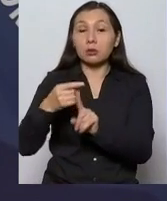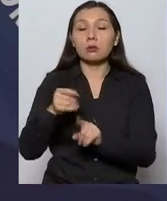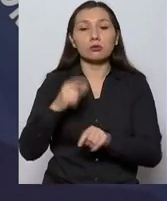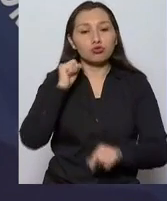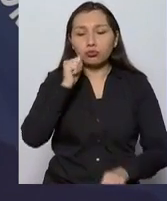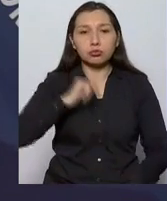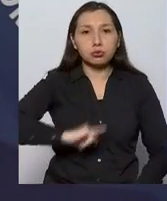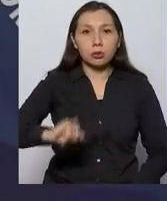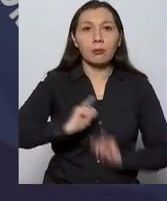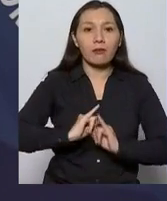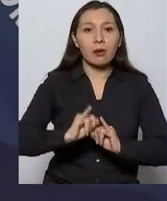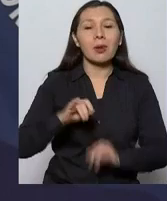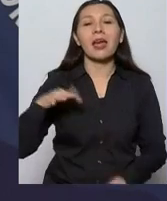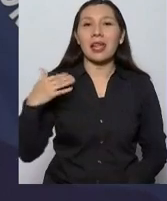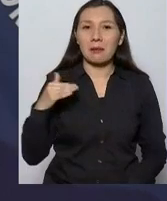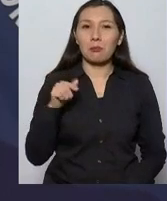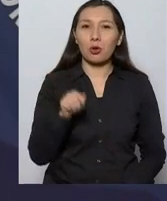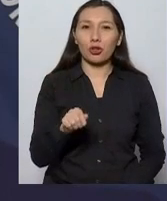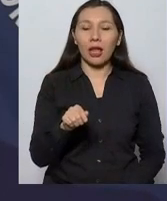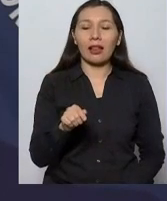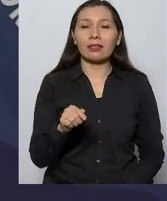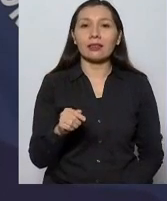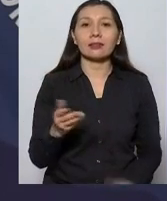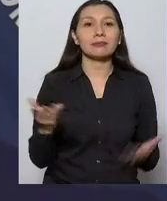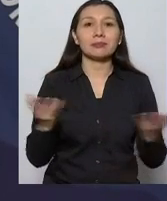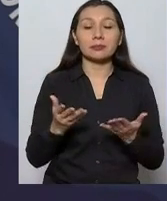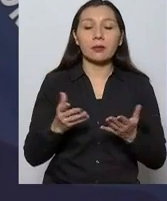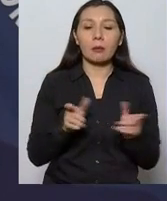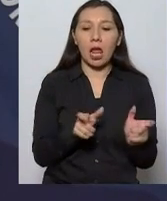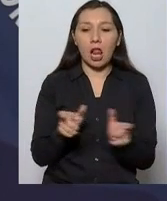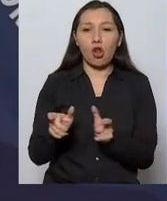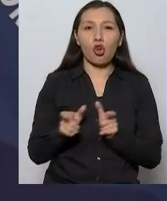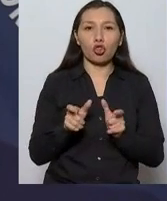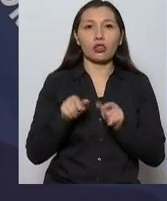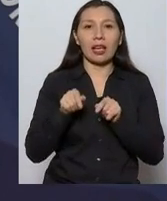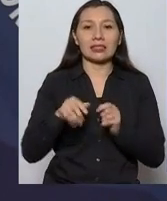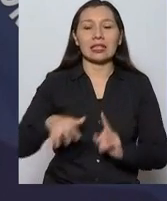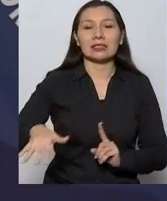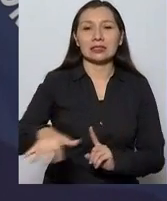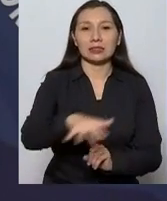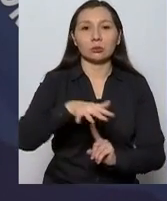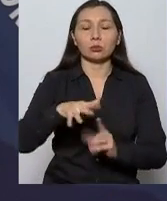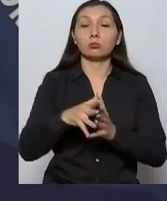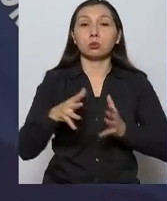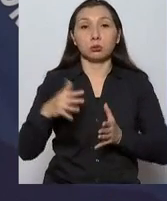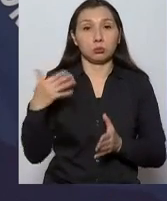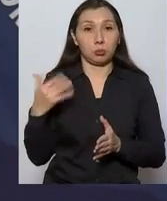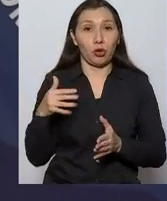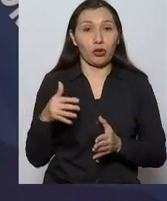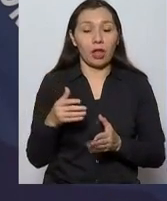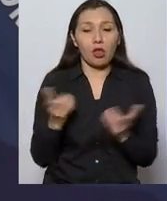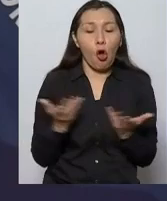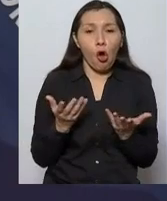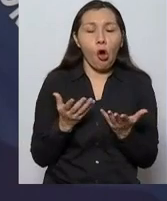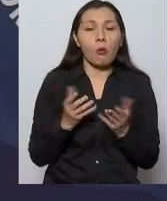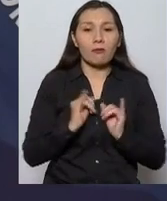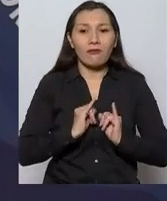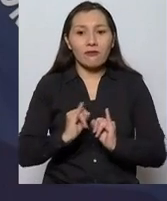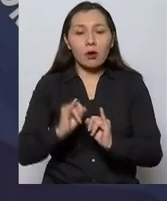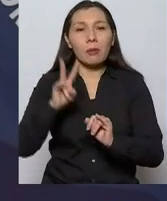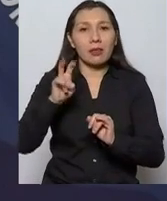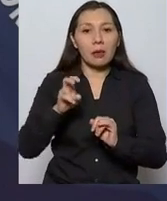constantemente, tiene una importancia para el manejo de esta situación muy relevante, a su